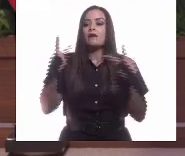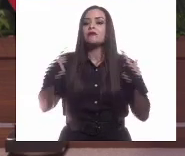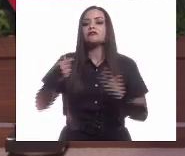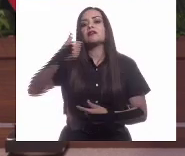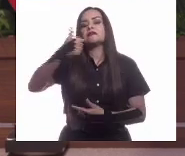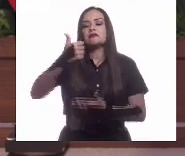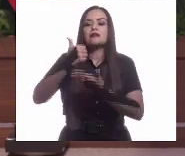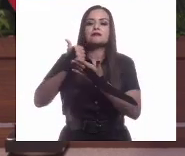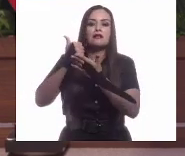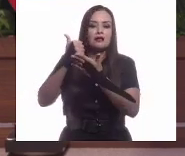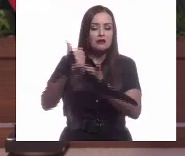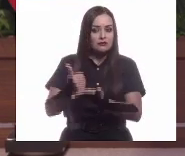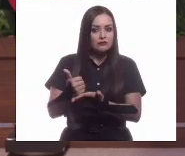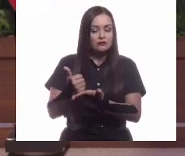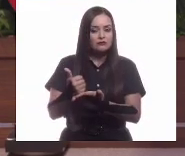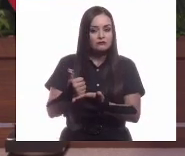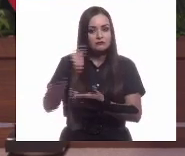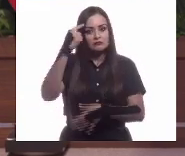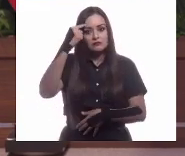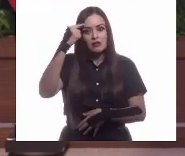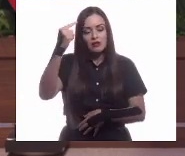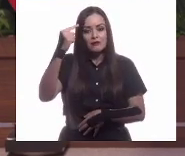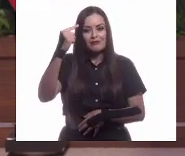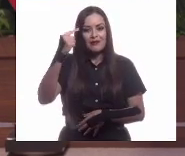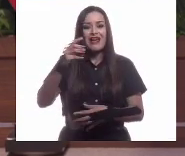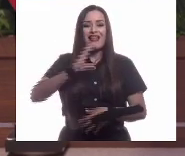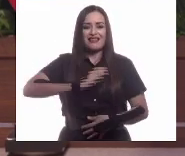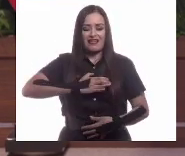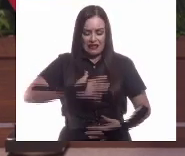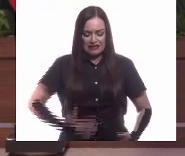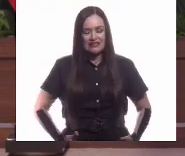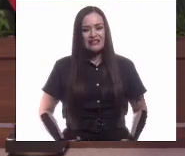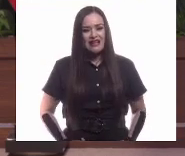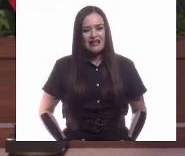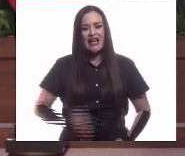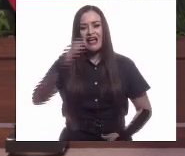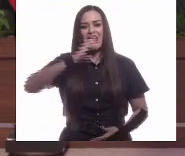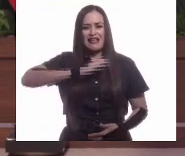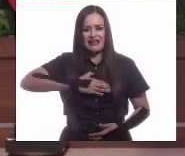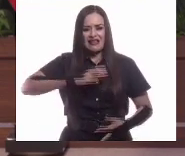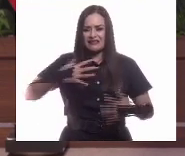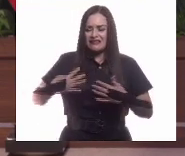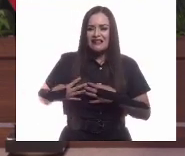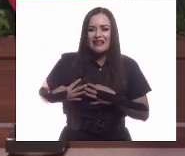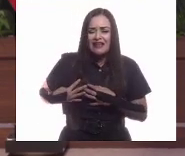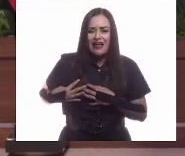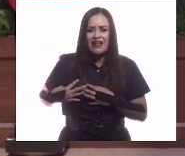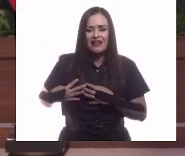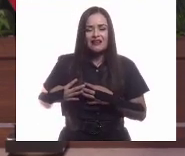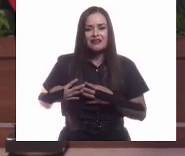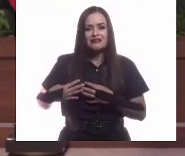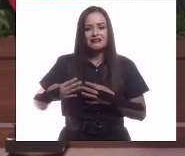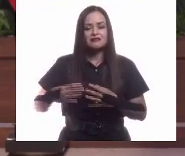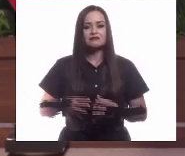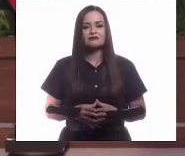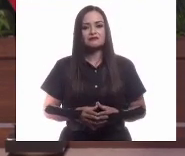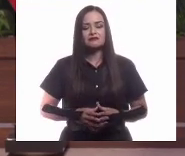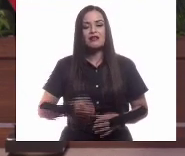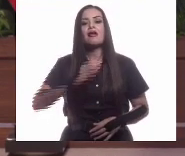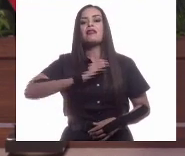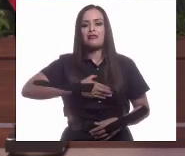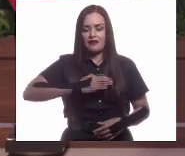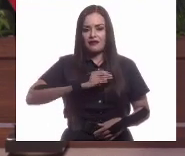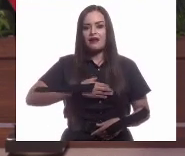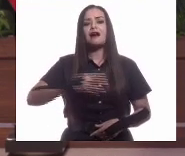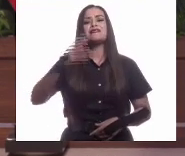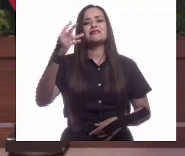Acreditó los servicios para el tratamiento de cáncer cérvico-uterino, de cáncer mamario, de cáncer ovario, de cáncer de próstata,